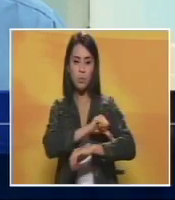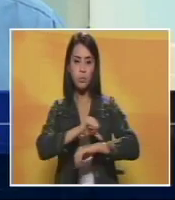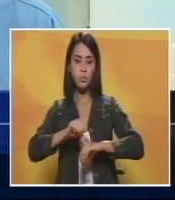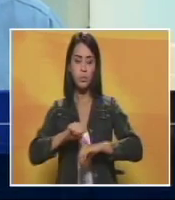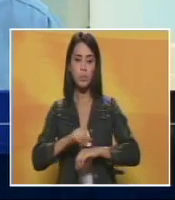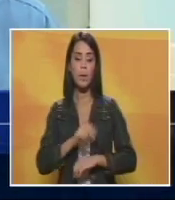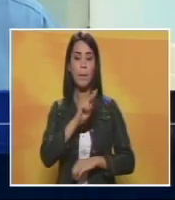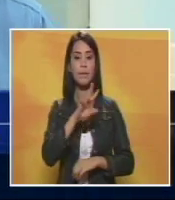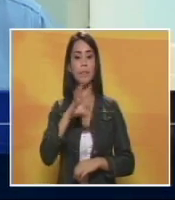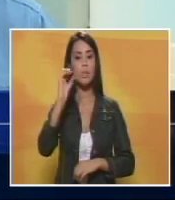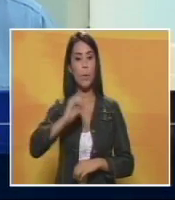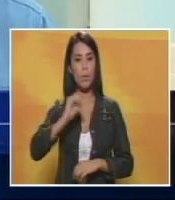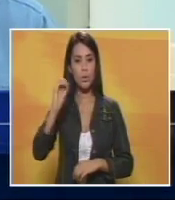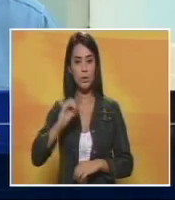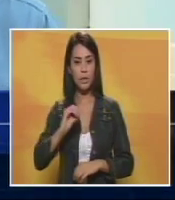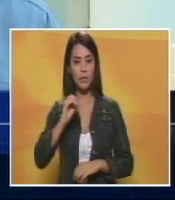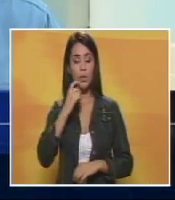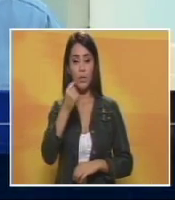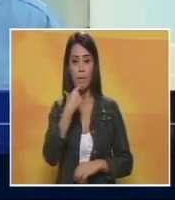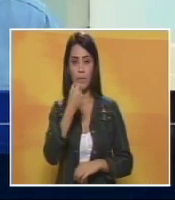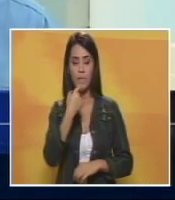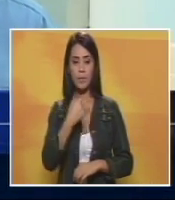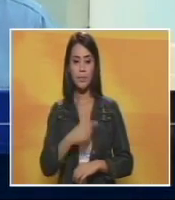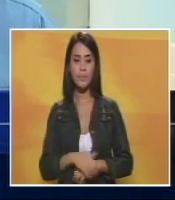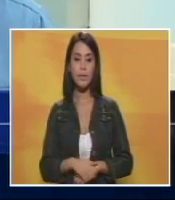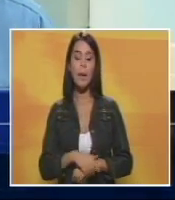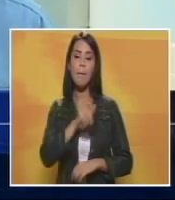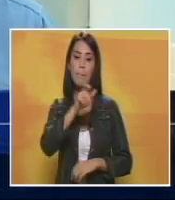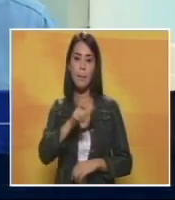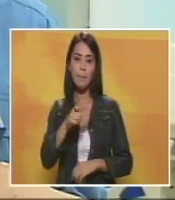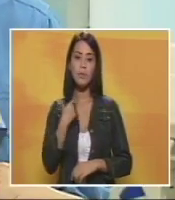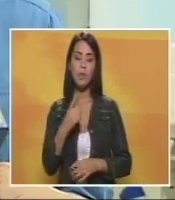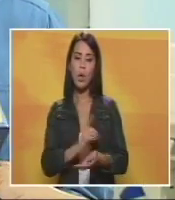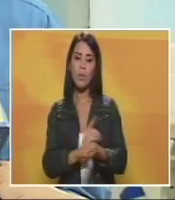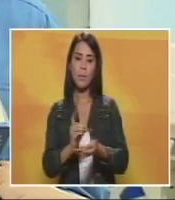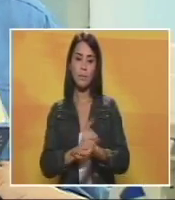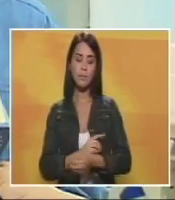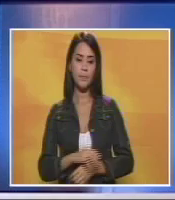como el 25% de los fármacos suscritos para pacientes con diabetes.